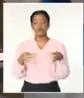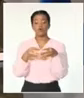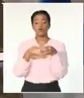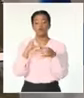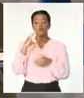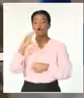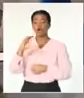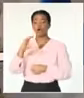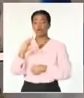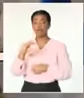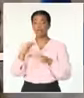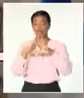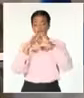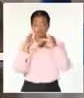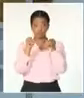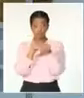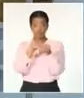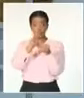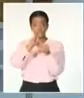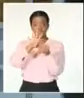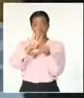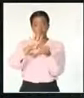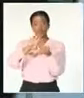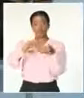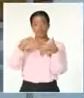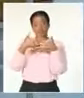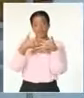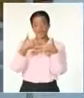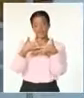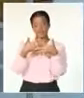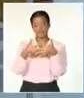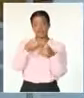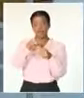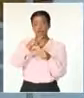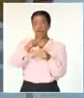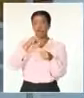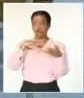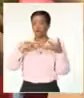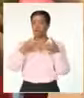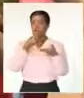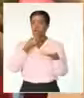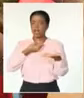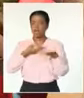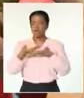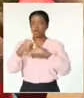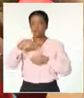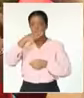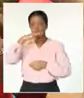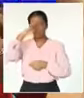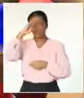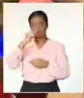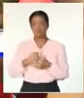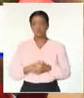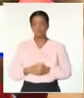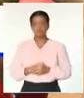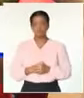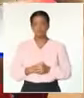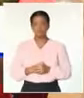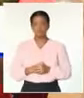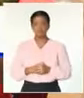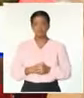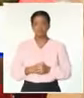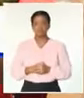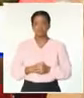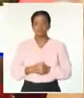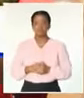unas 24 entidades y, según se conoció, identifican nuevas oportunidades en la región. Colombia tiene dentro de sus prioridades